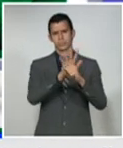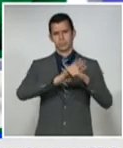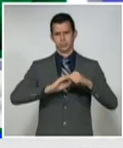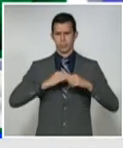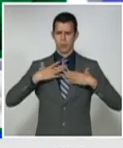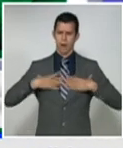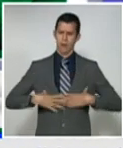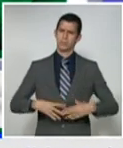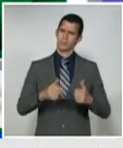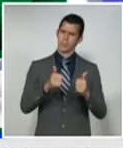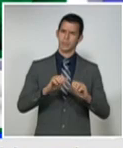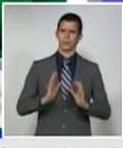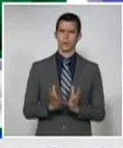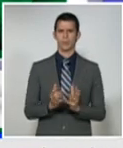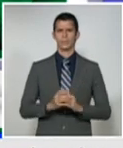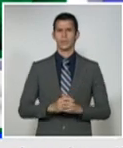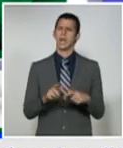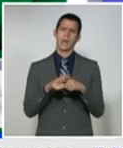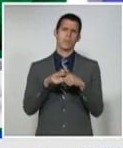94,6%.